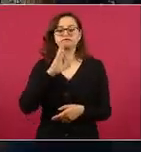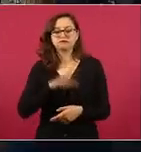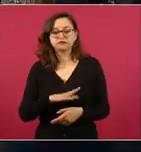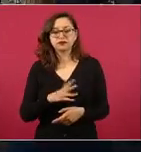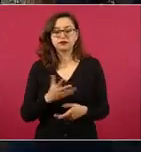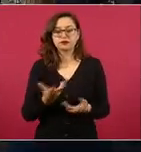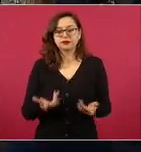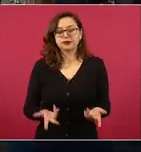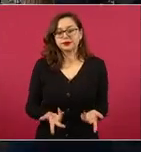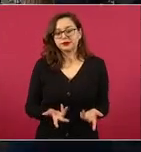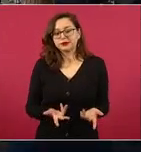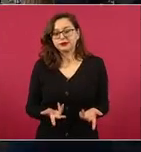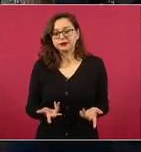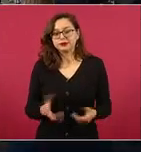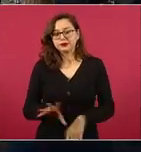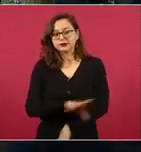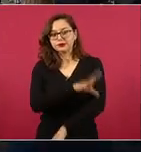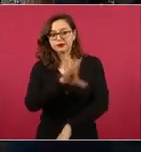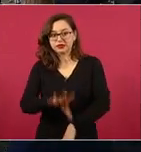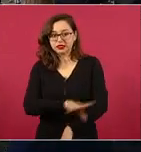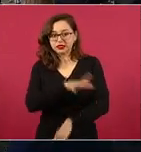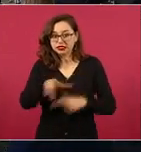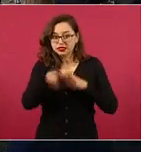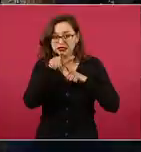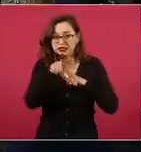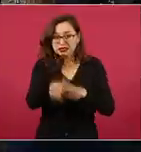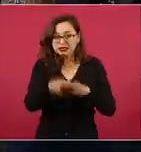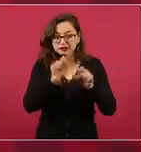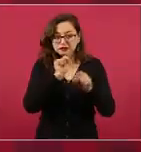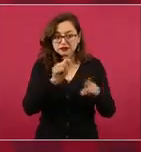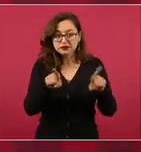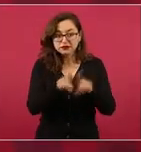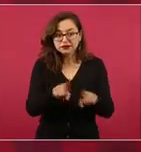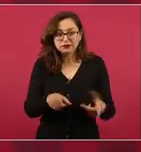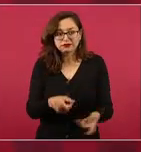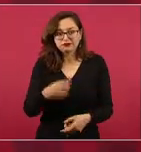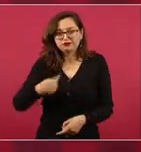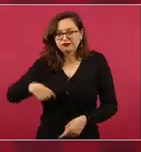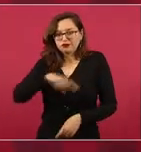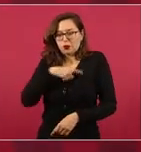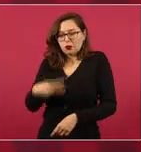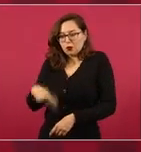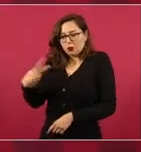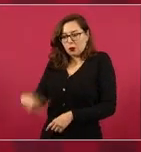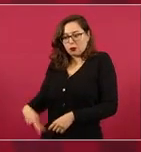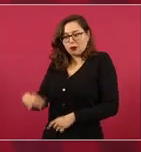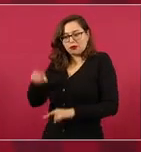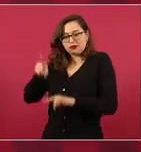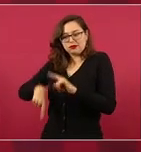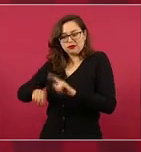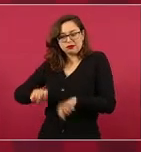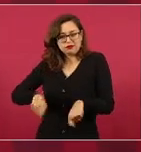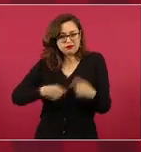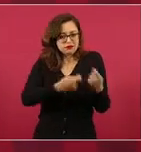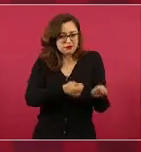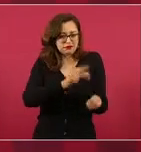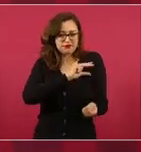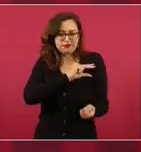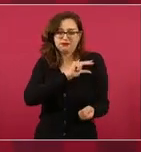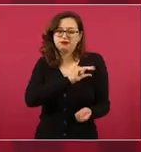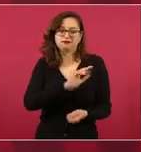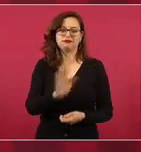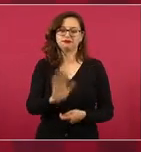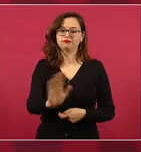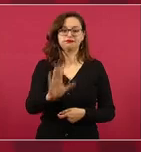podemos entregar el patrimonio de nuestro país, tenemos que cuidarlo.